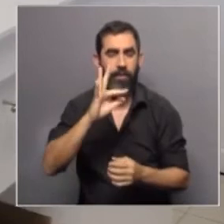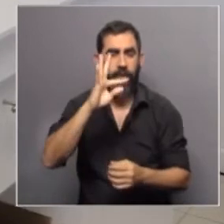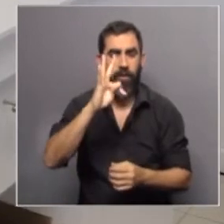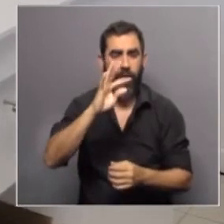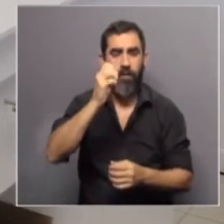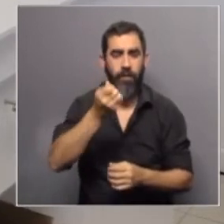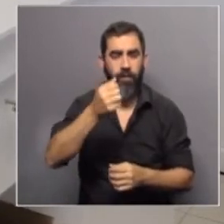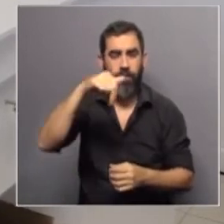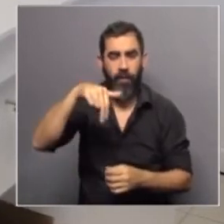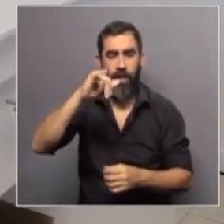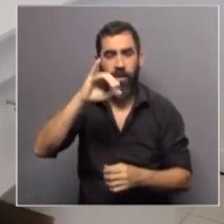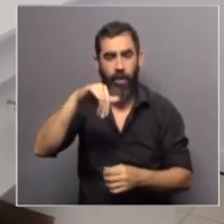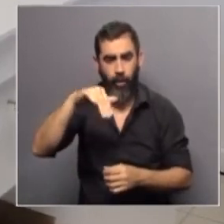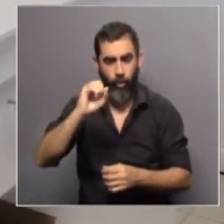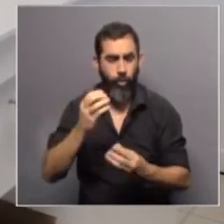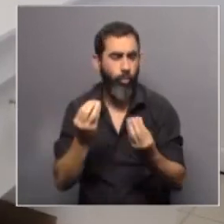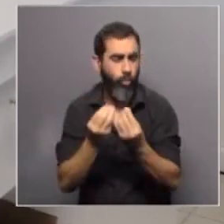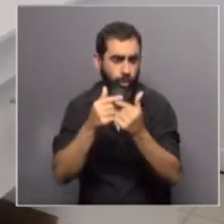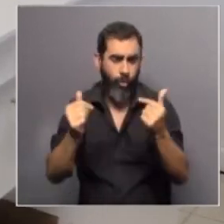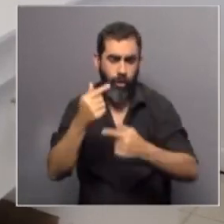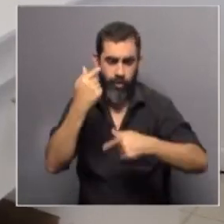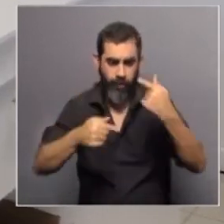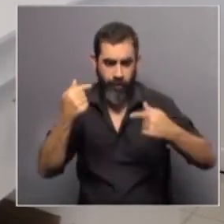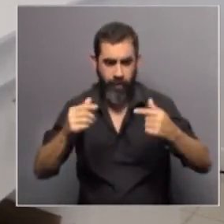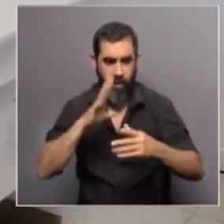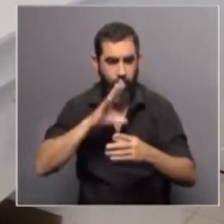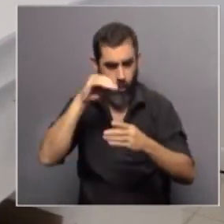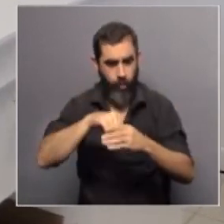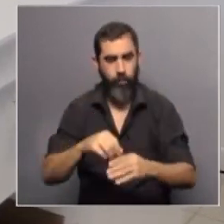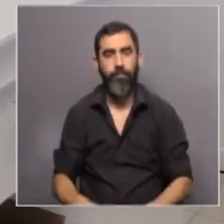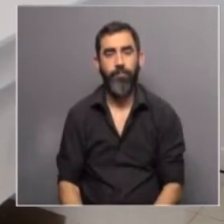una cantidad de componentes, pero todos son polifenoles.